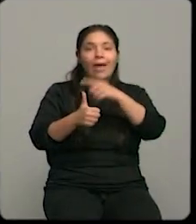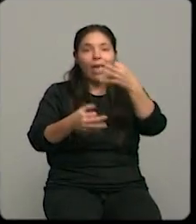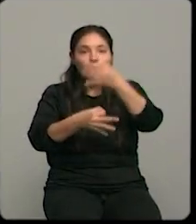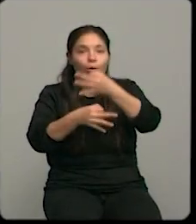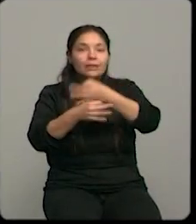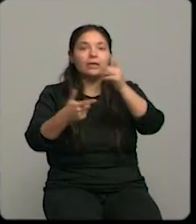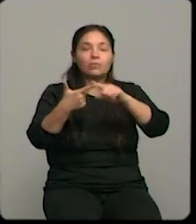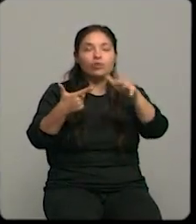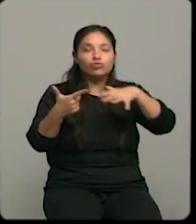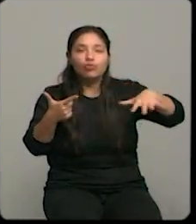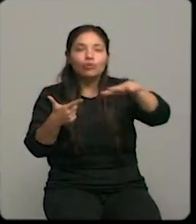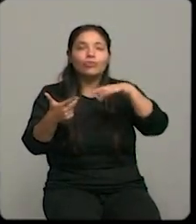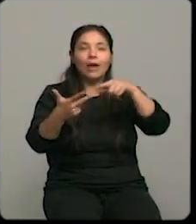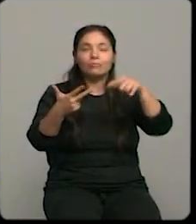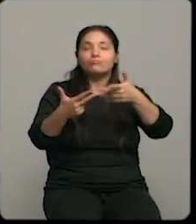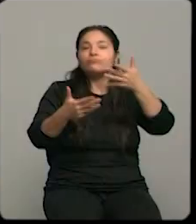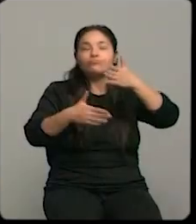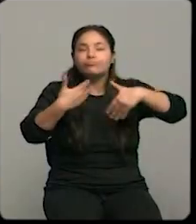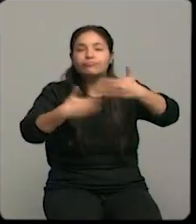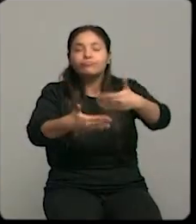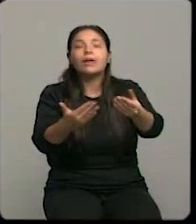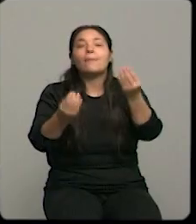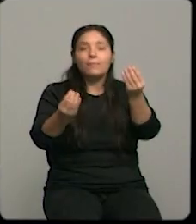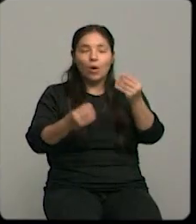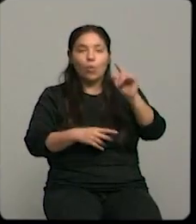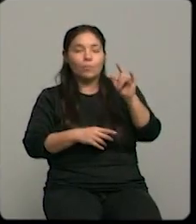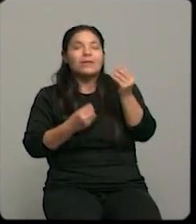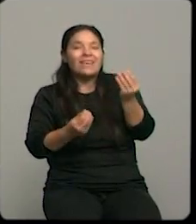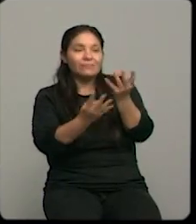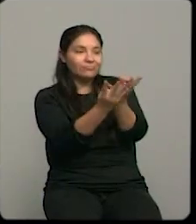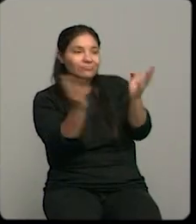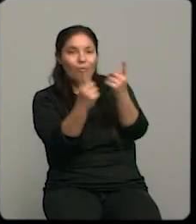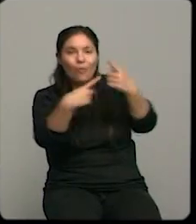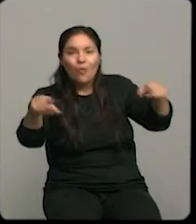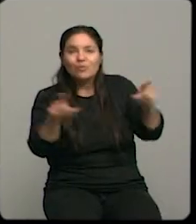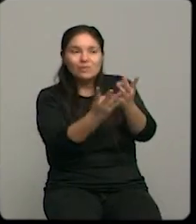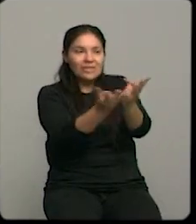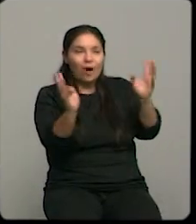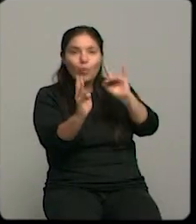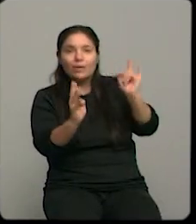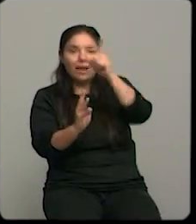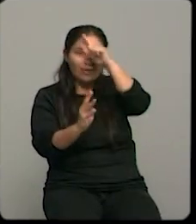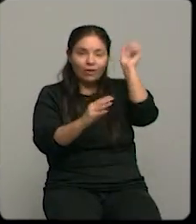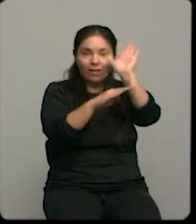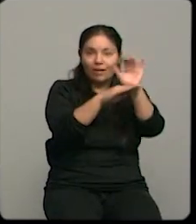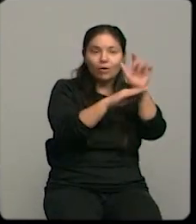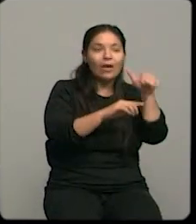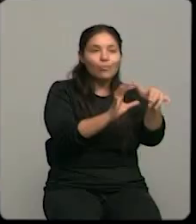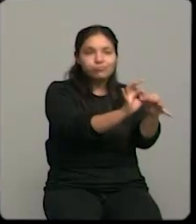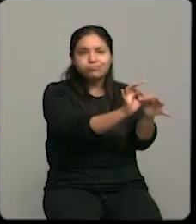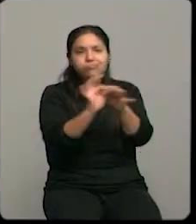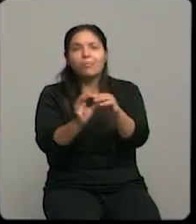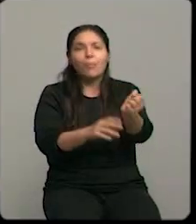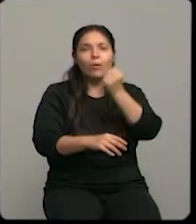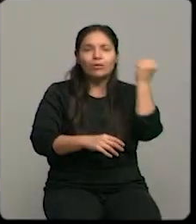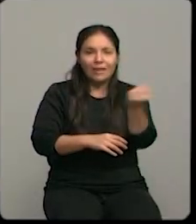que cumple la Orquesta Sinfónica de la Universidad Nacional de Cuyo, un importante eslabón en la relación de la Casa de Estudios